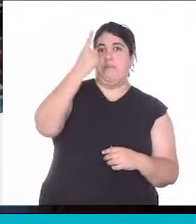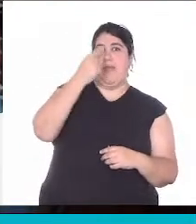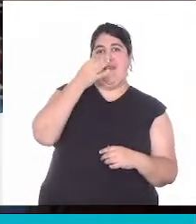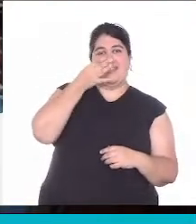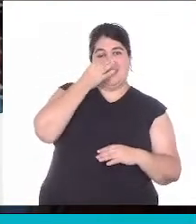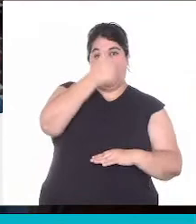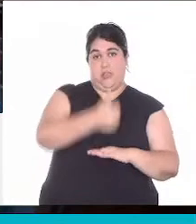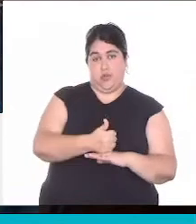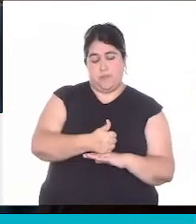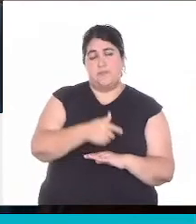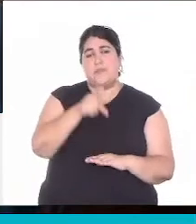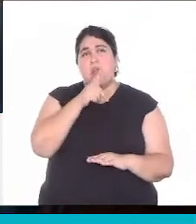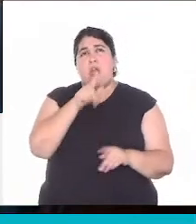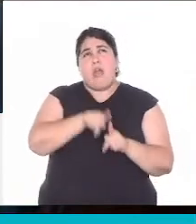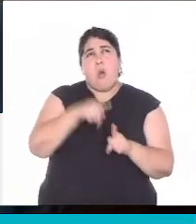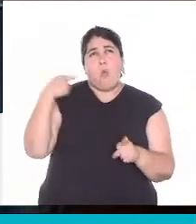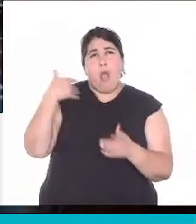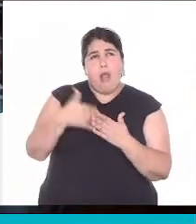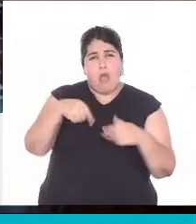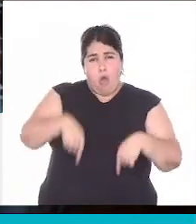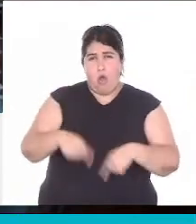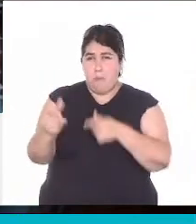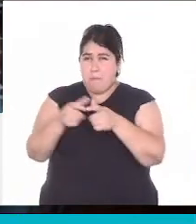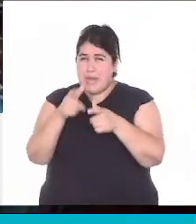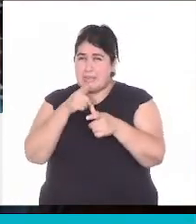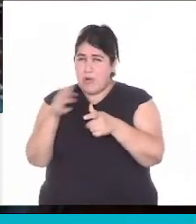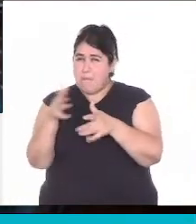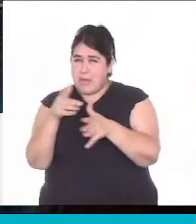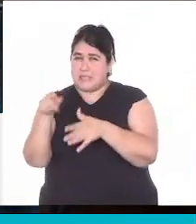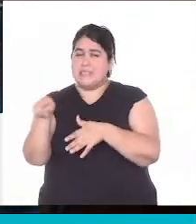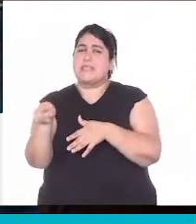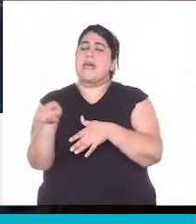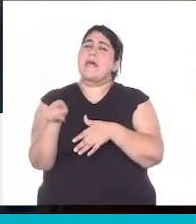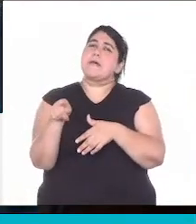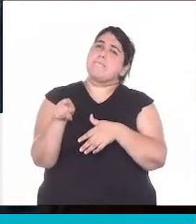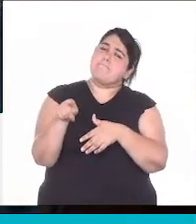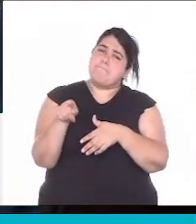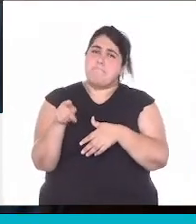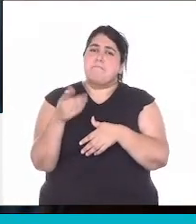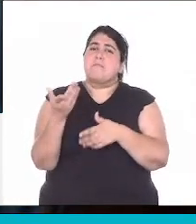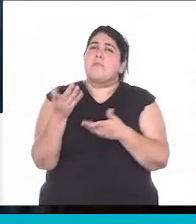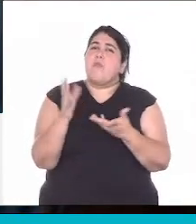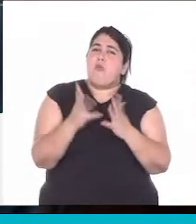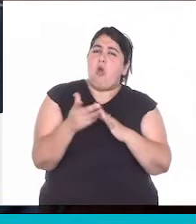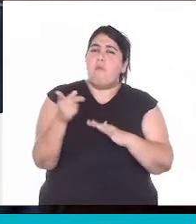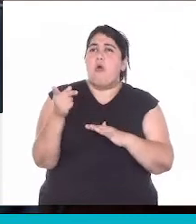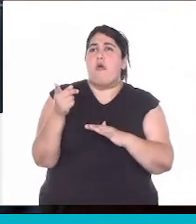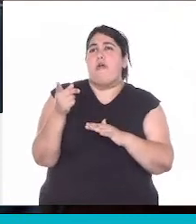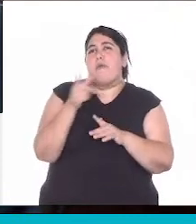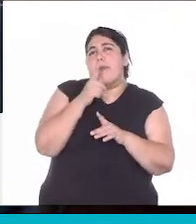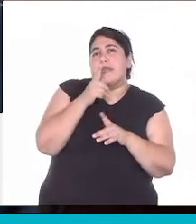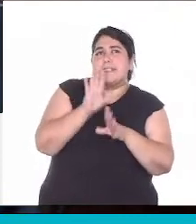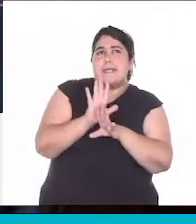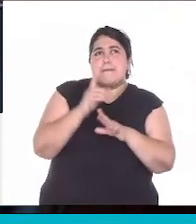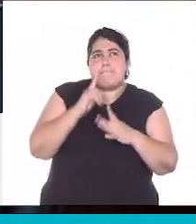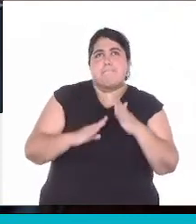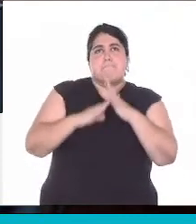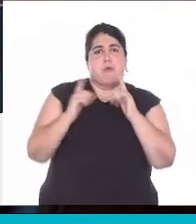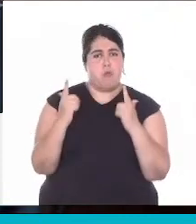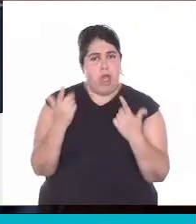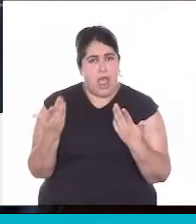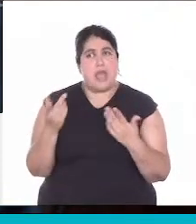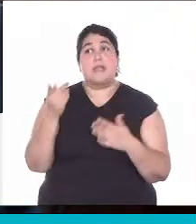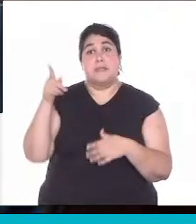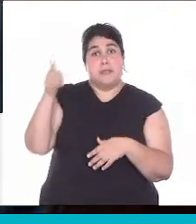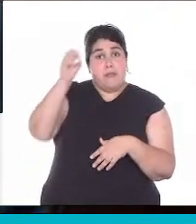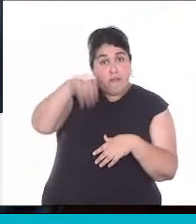hoy pareciera, más allá de lo que vimos en la película, pareciera algo quizá no tan destacable, porque en definitiva fue declarado como testigo, pero